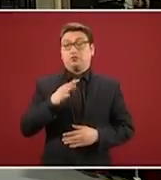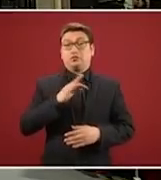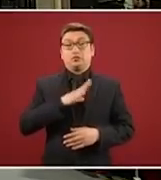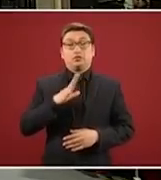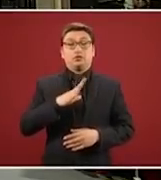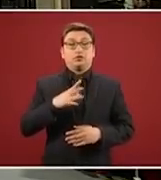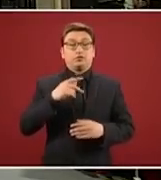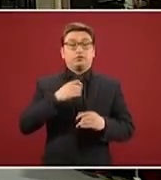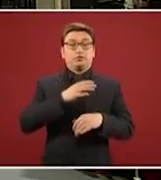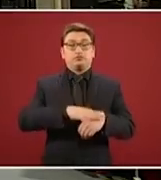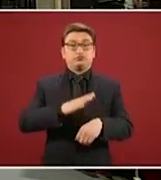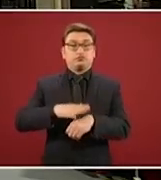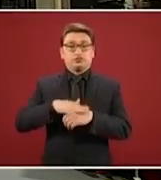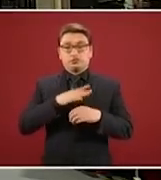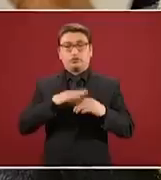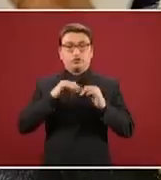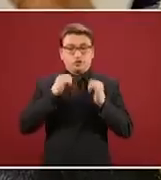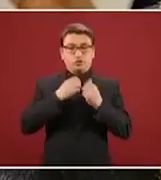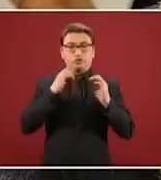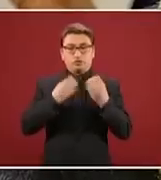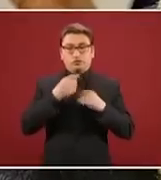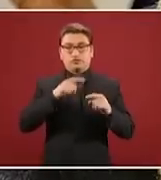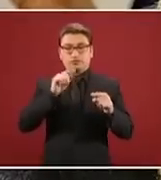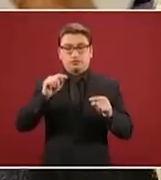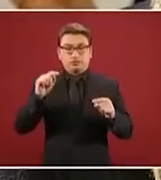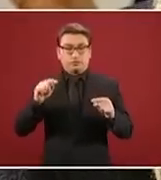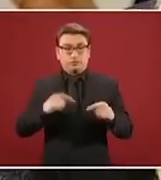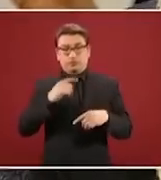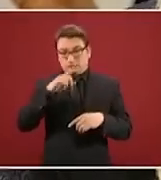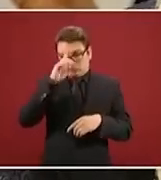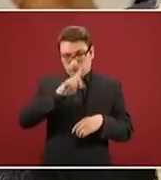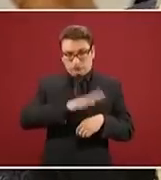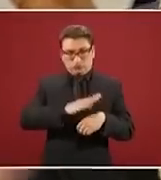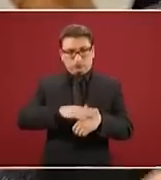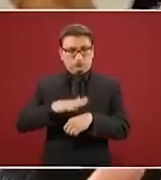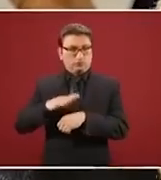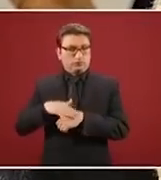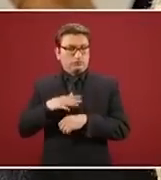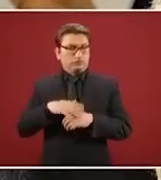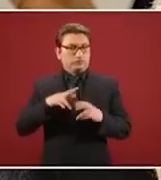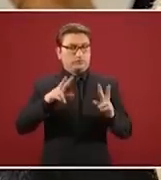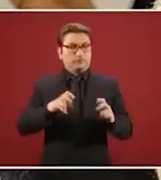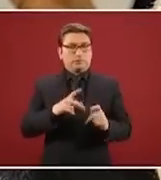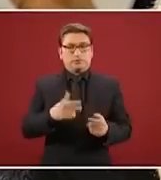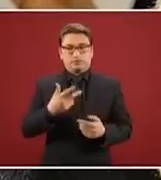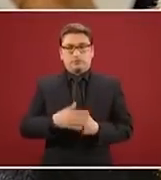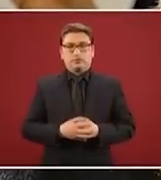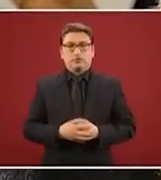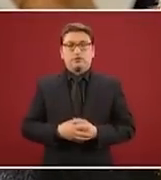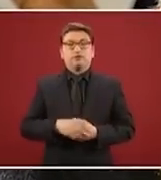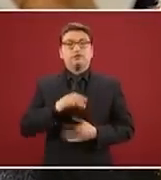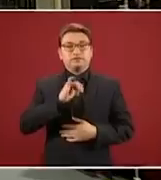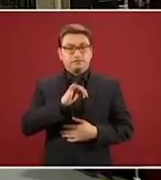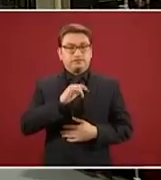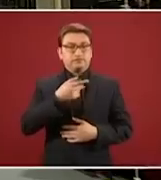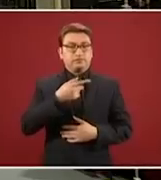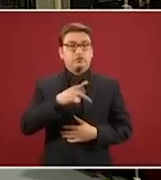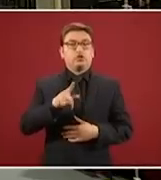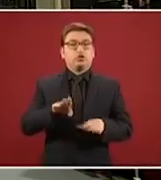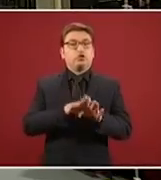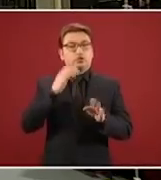observaciones que están haciendo diversas organizaciones comment acciones en relación a este tema aunque no sea la comisión de derechos humanos proyectos como lo